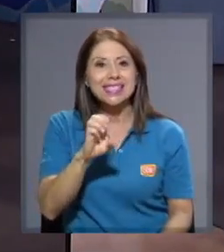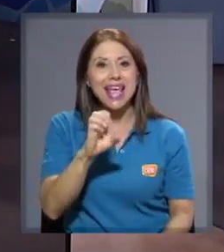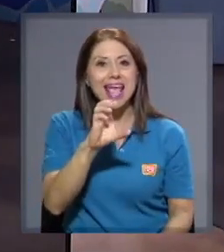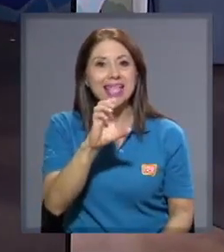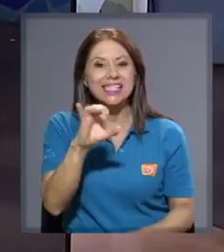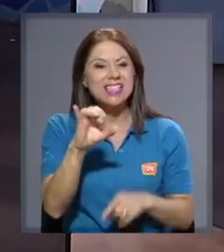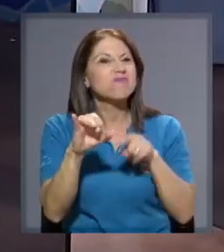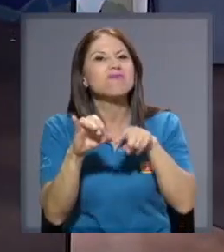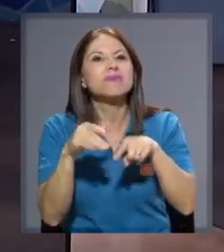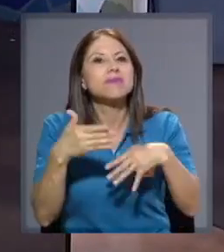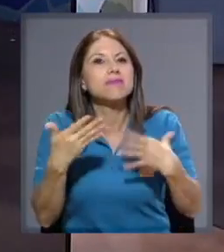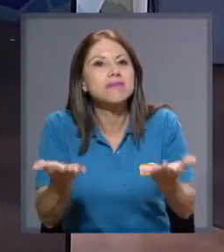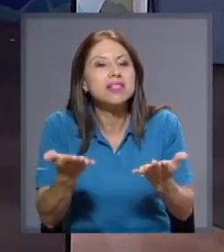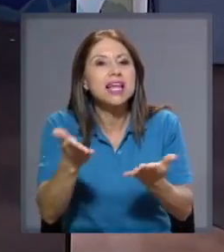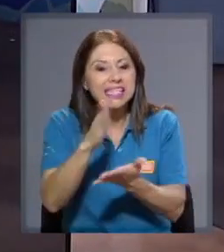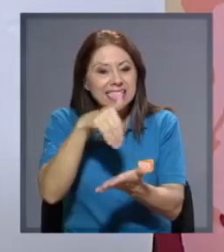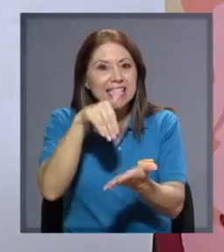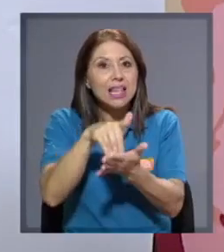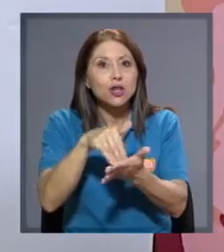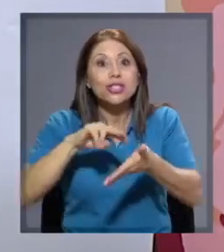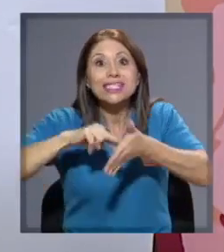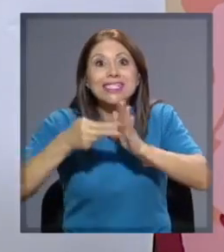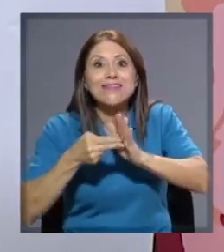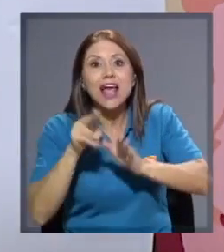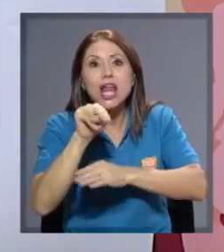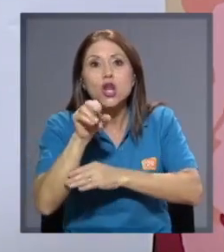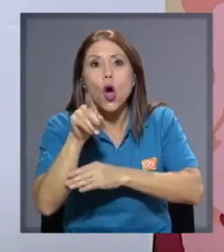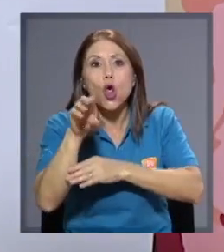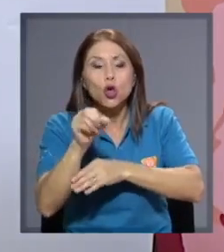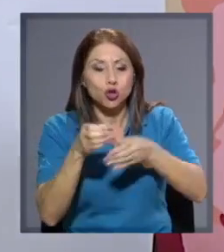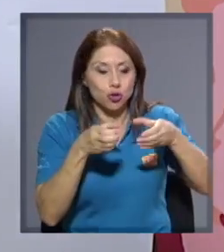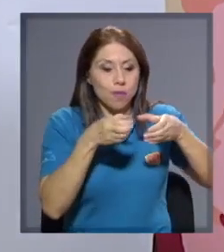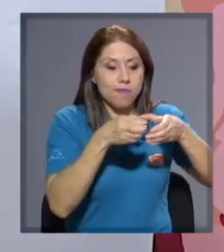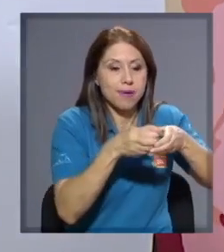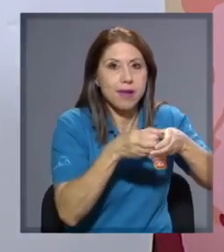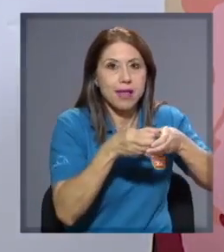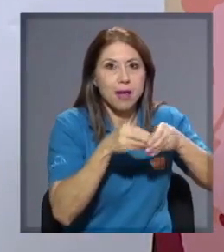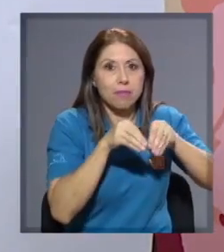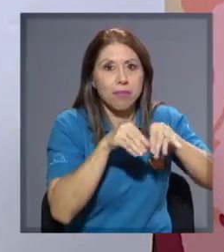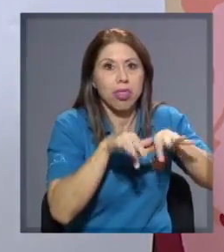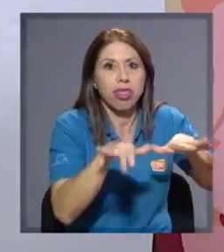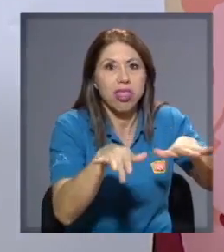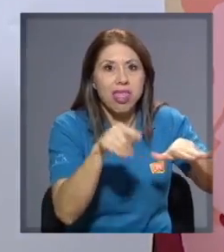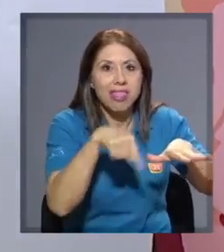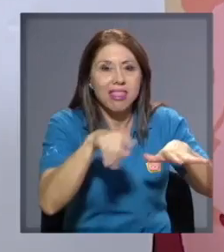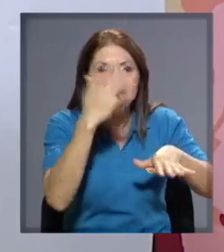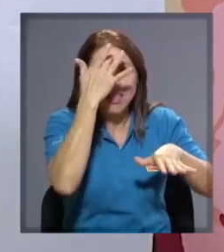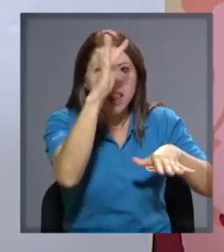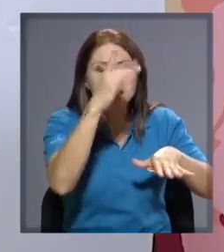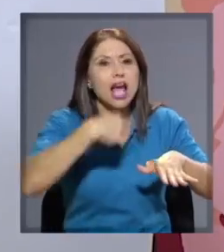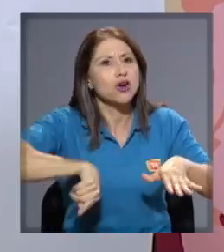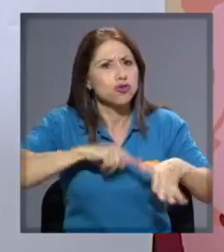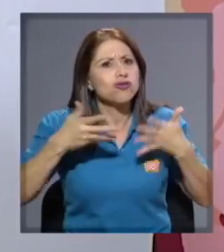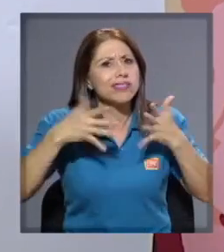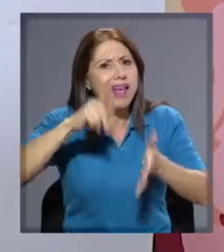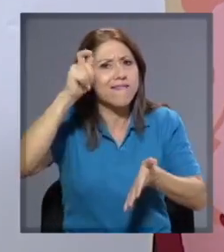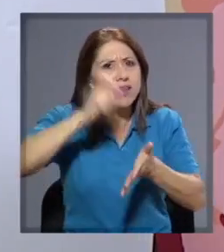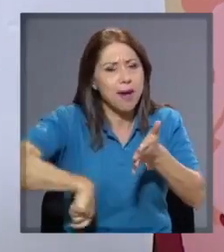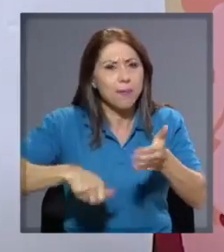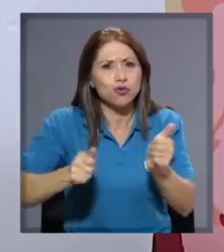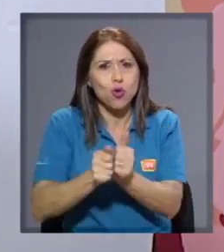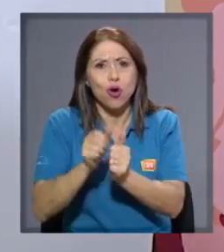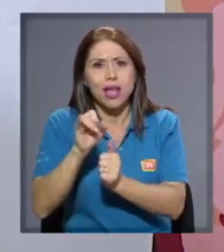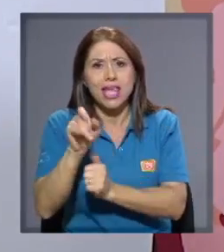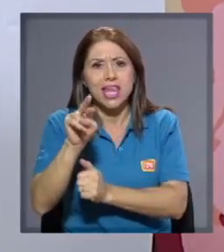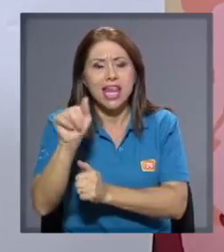centros o sea son nodos de inteligencia donde nosotros estamos ya firmamos para un convenio con el inah